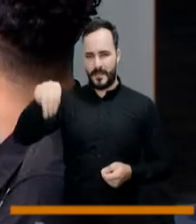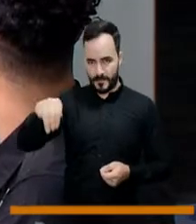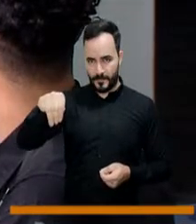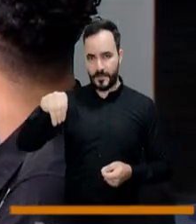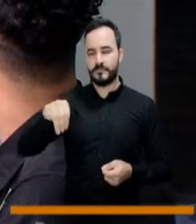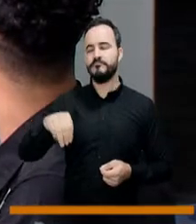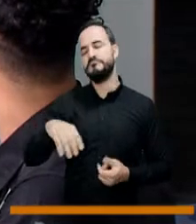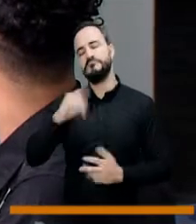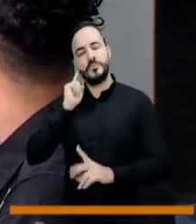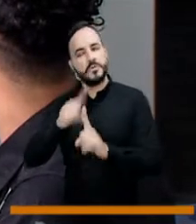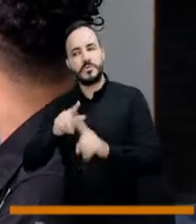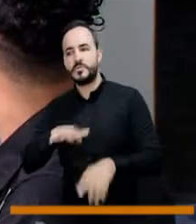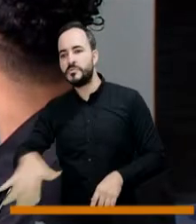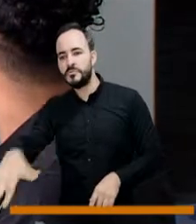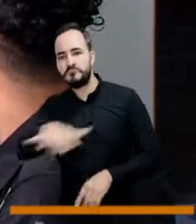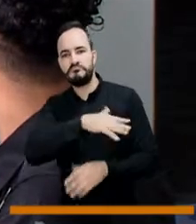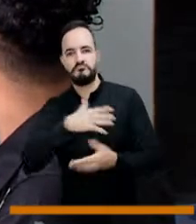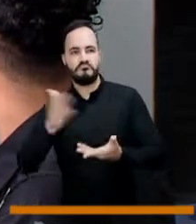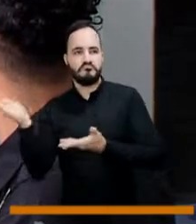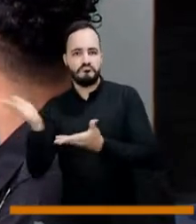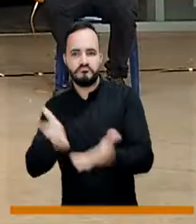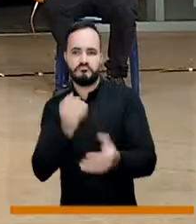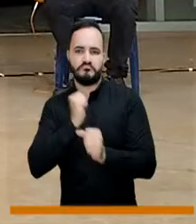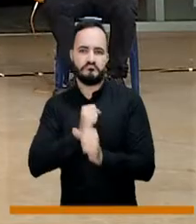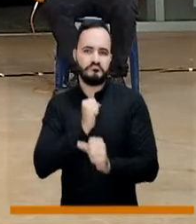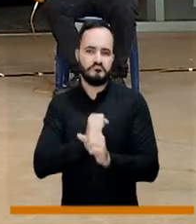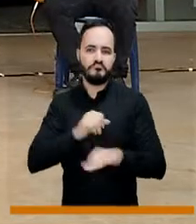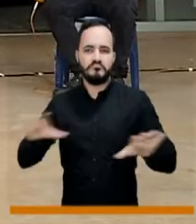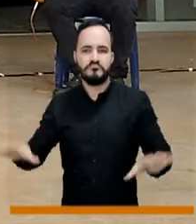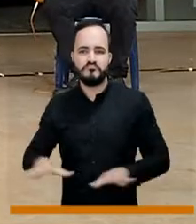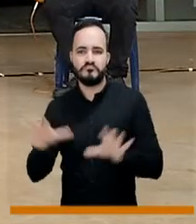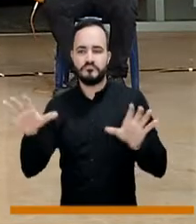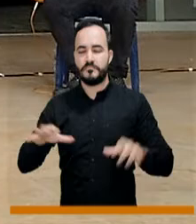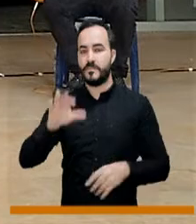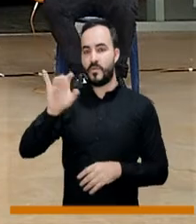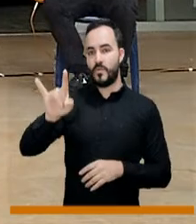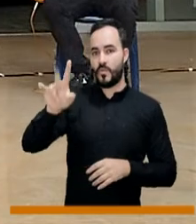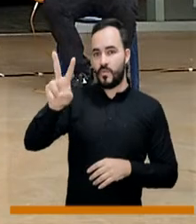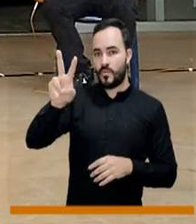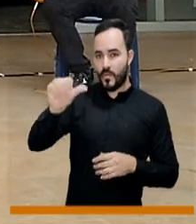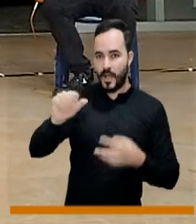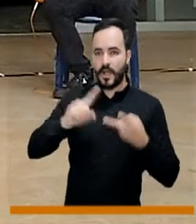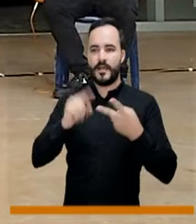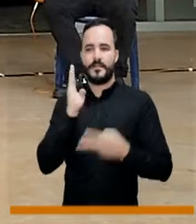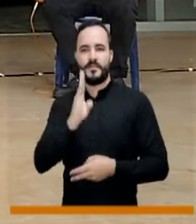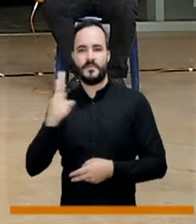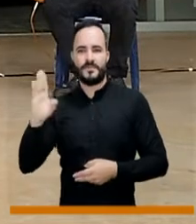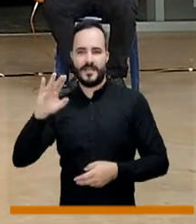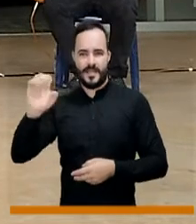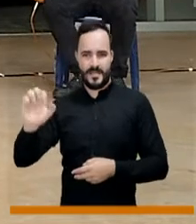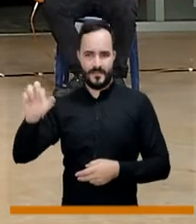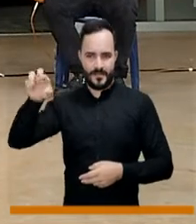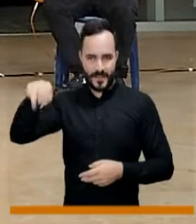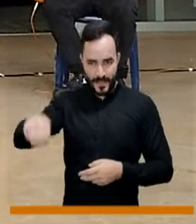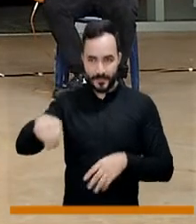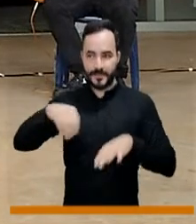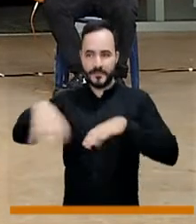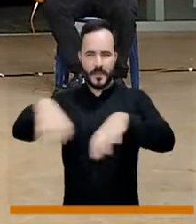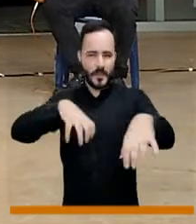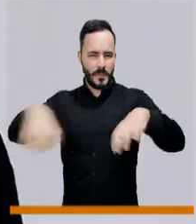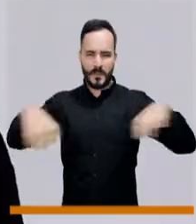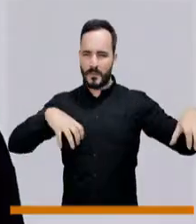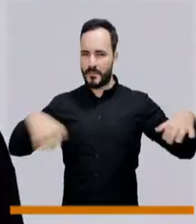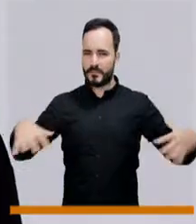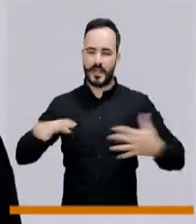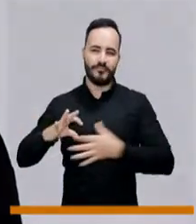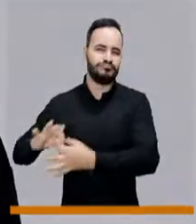los televidentes, las otras personas que están aquí acompañando este ensayo? Daniel, si nos los presenta brevemente. Claro que sí, con todo